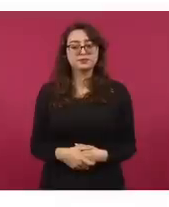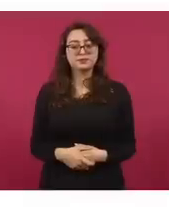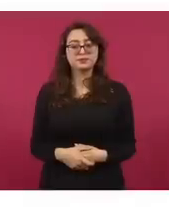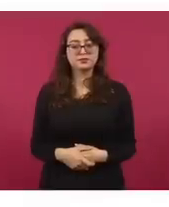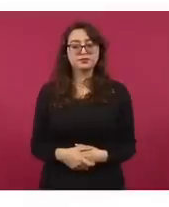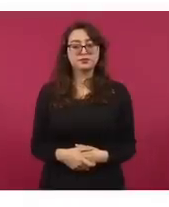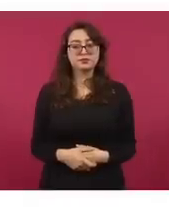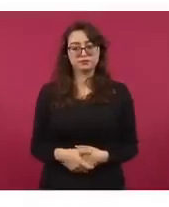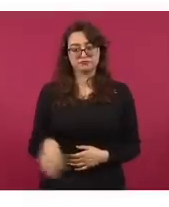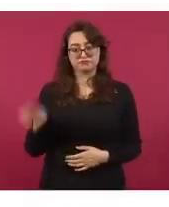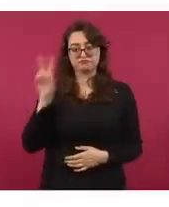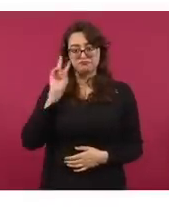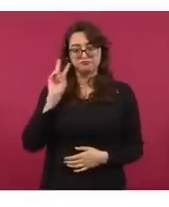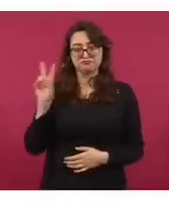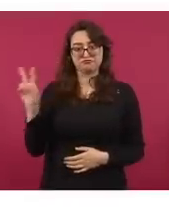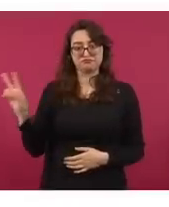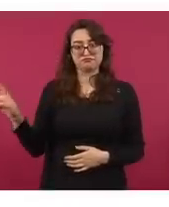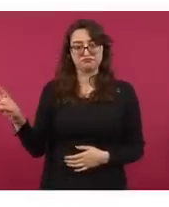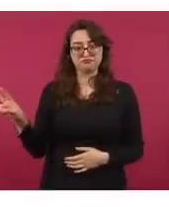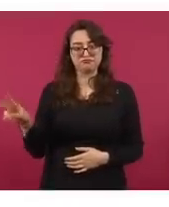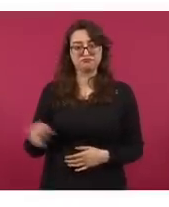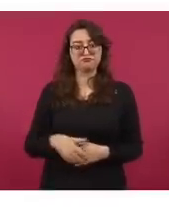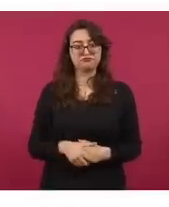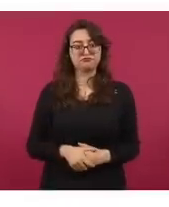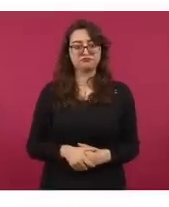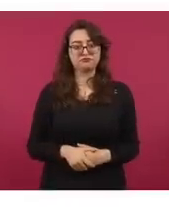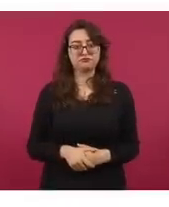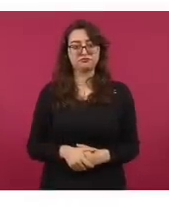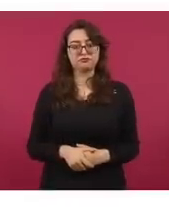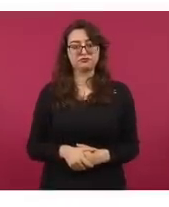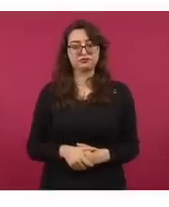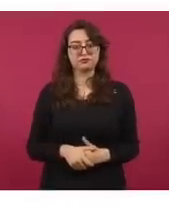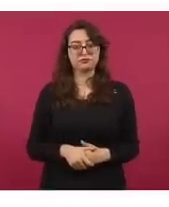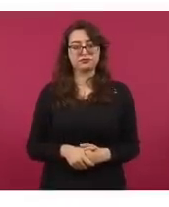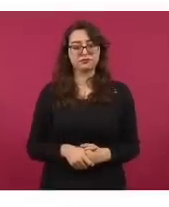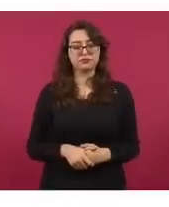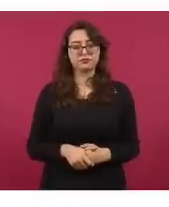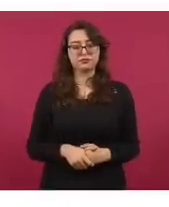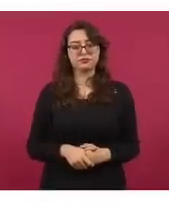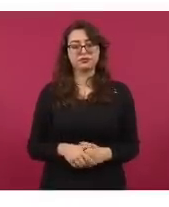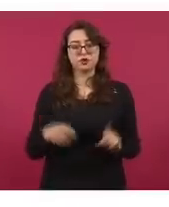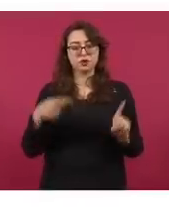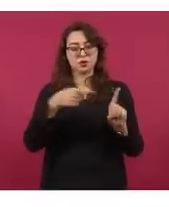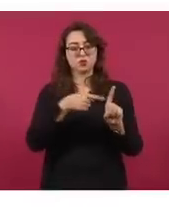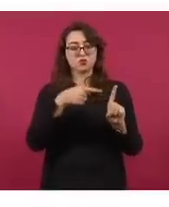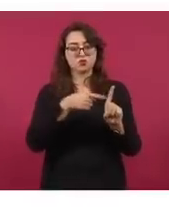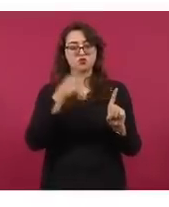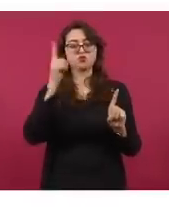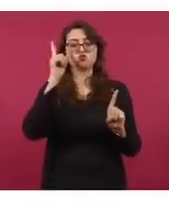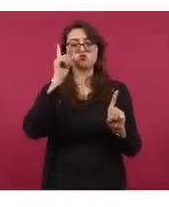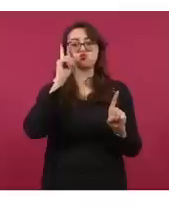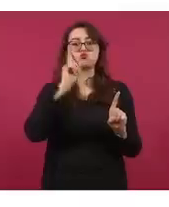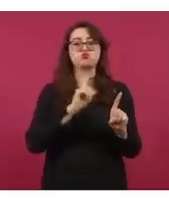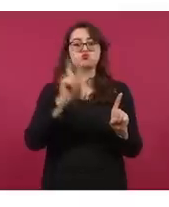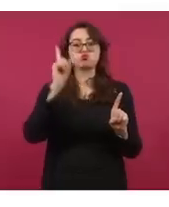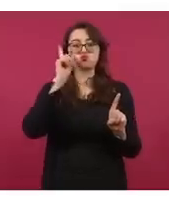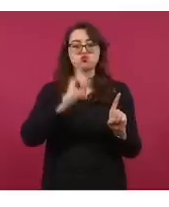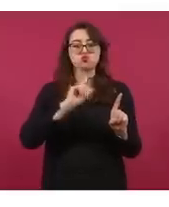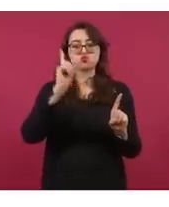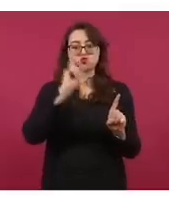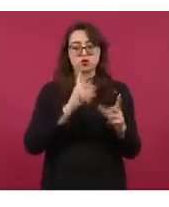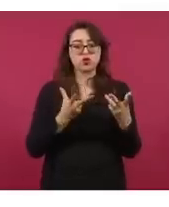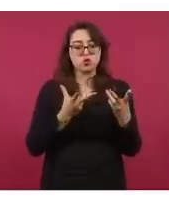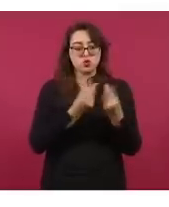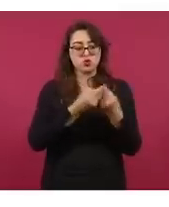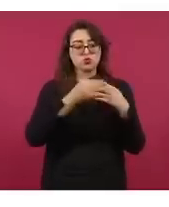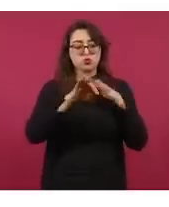Fue directora general de recursos materiales, servicios generales e infraestructura de la Policía Federal Preventiva en el periodo de García